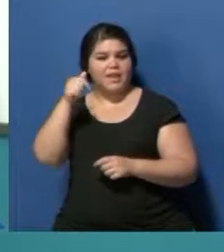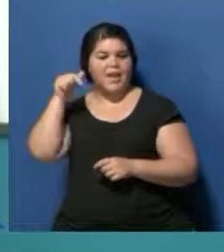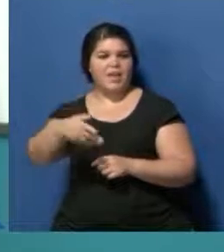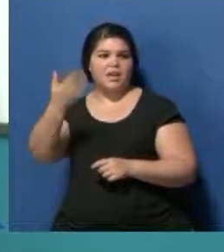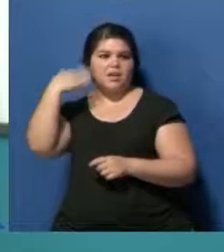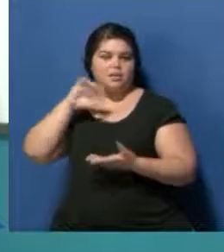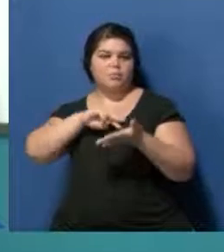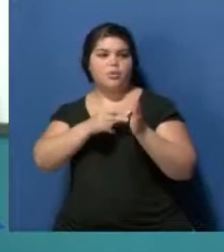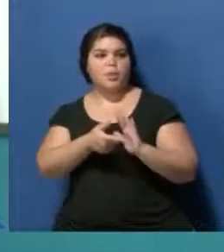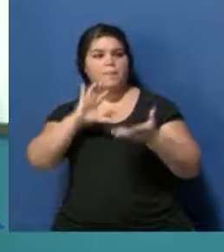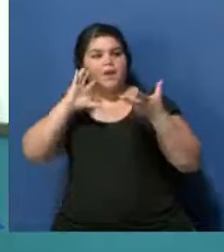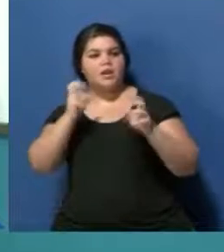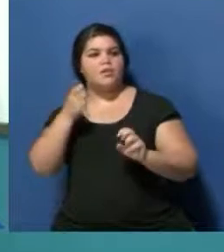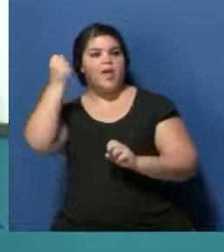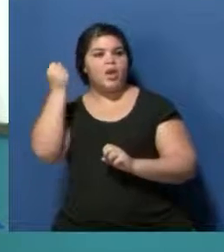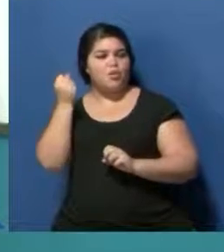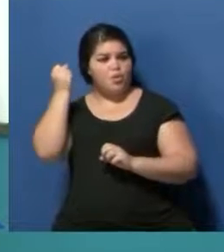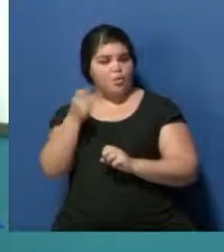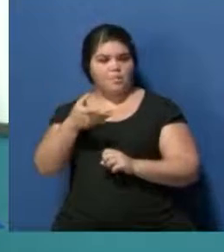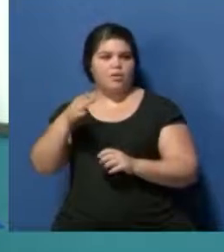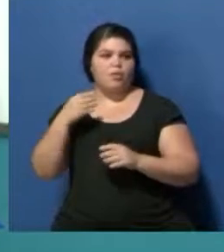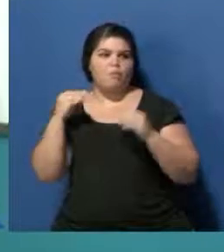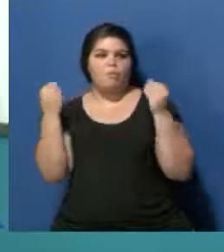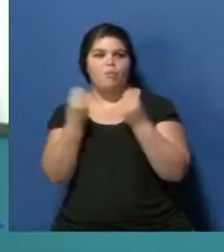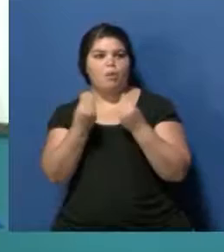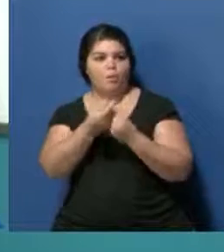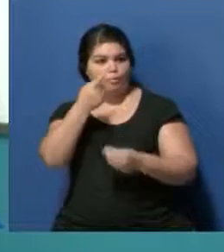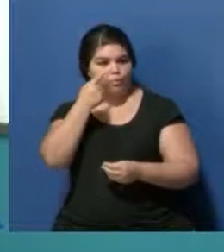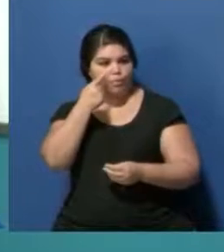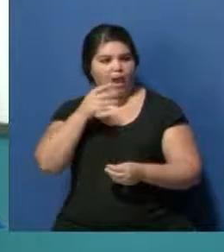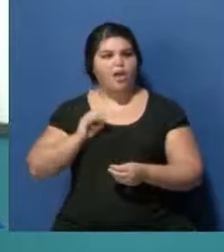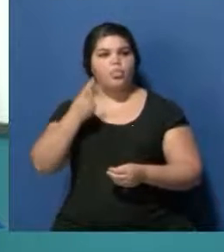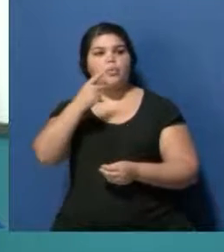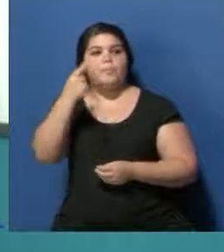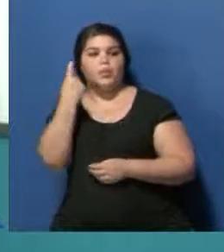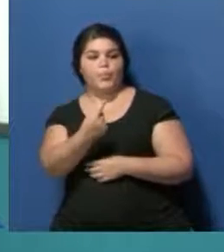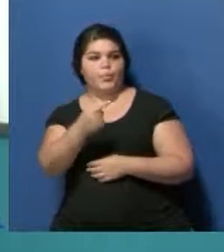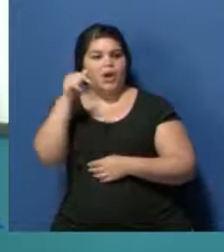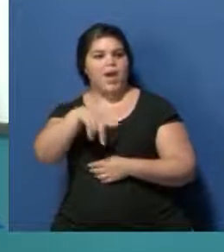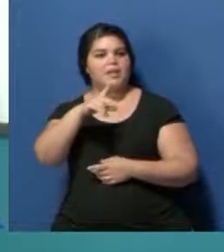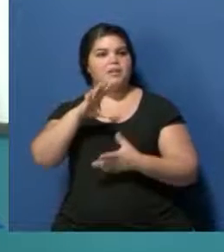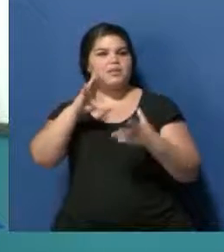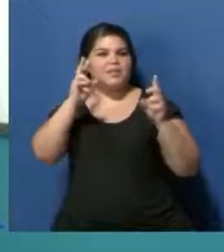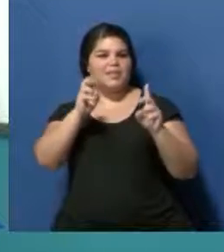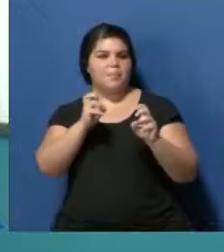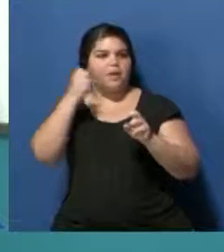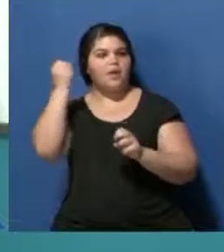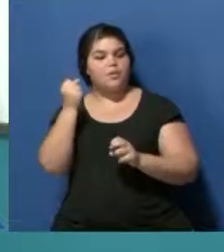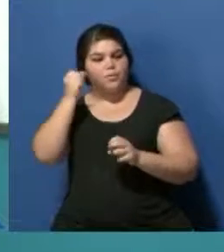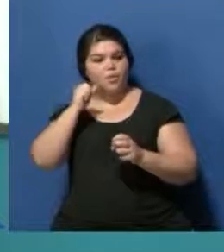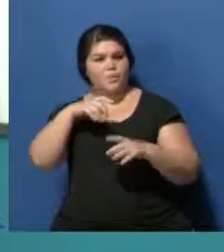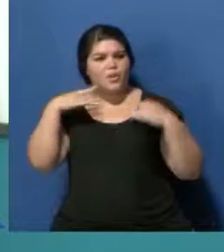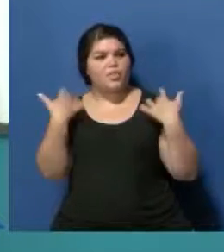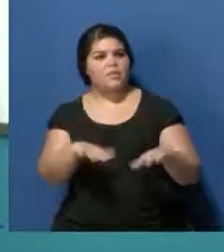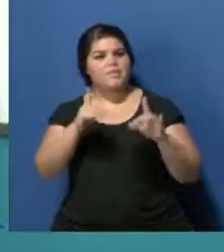aquella debacle de la que tanto se ha hablado en los medios de comunicación del año 2001. Una situación económica compleja, pero también una situación social